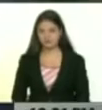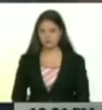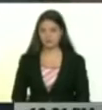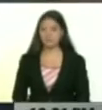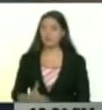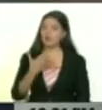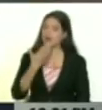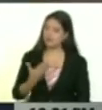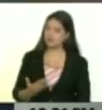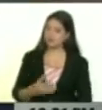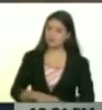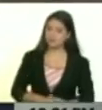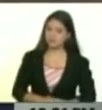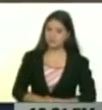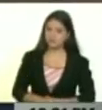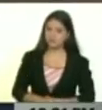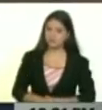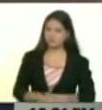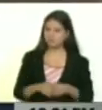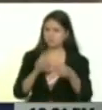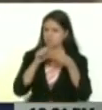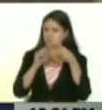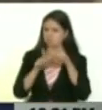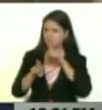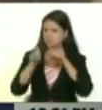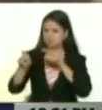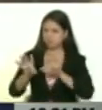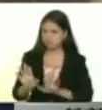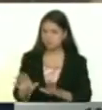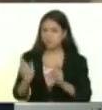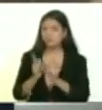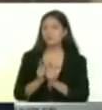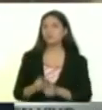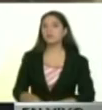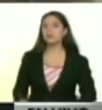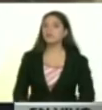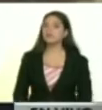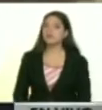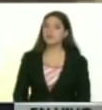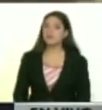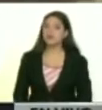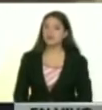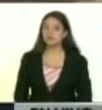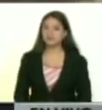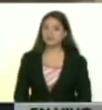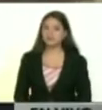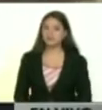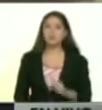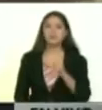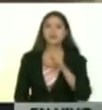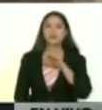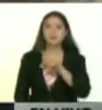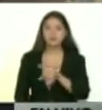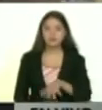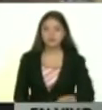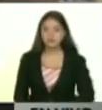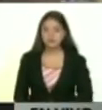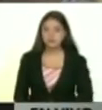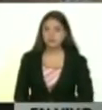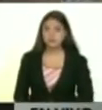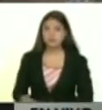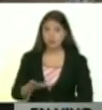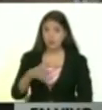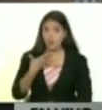Muchas gracias. Tengo un par de preguntas para realizarle, señor presidente. Una pregunta es si